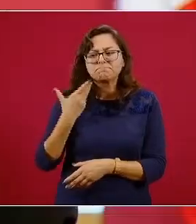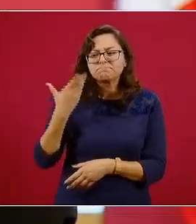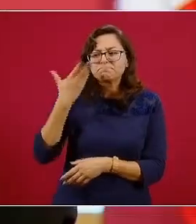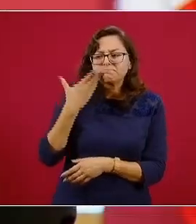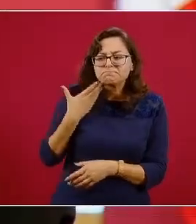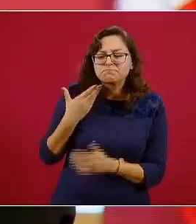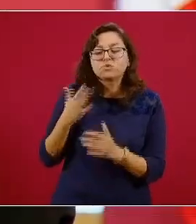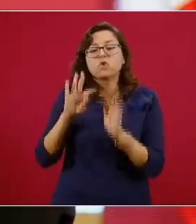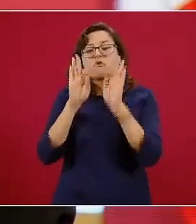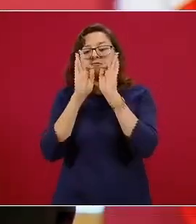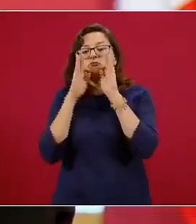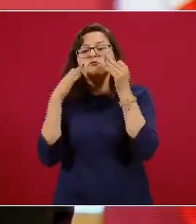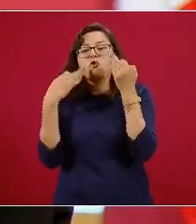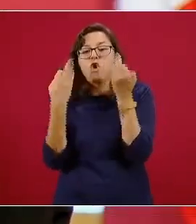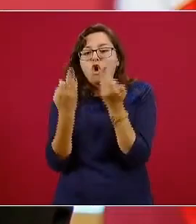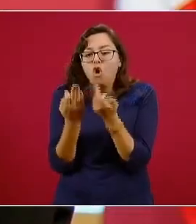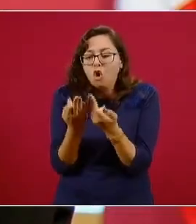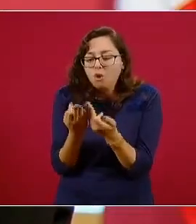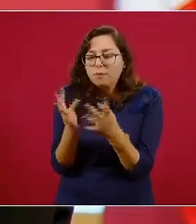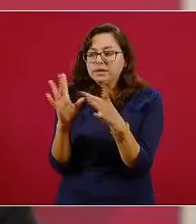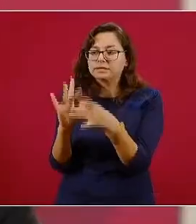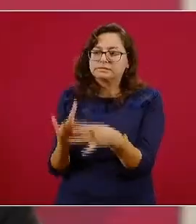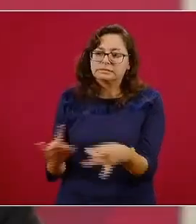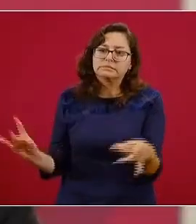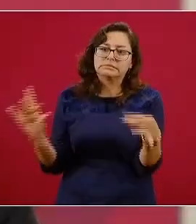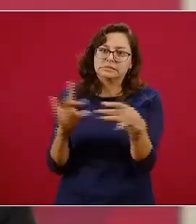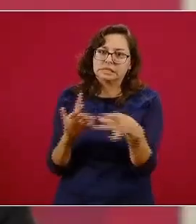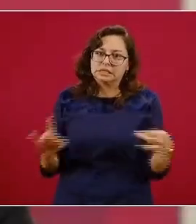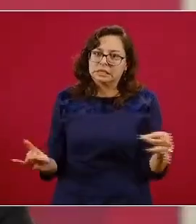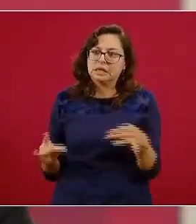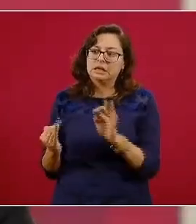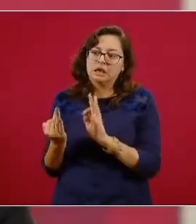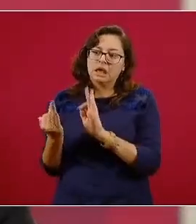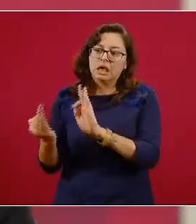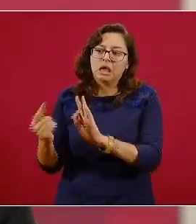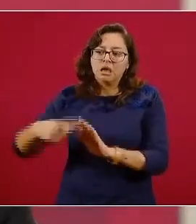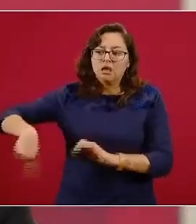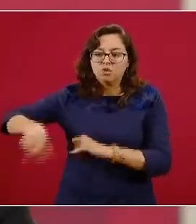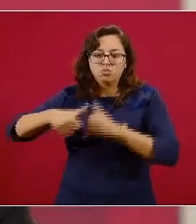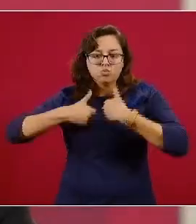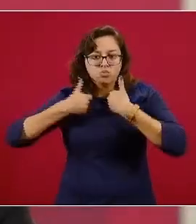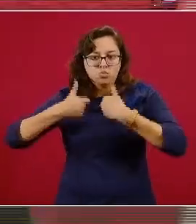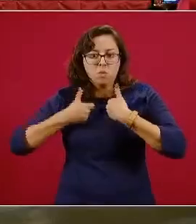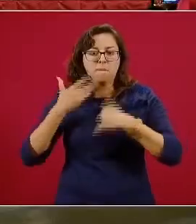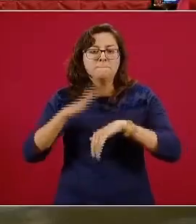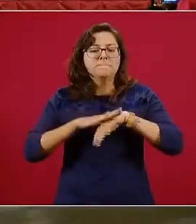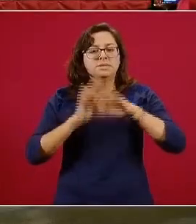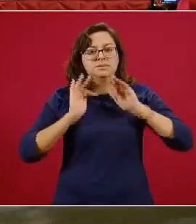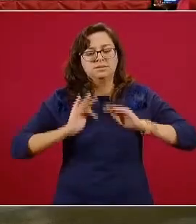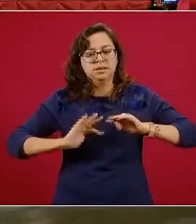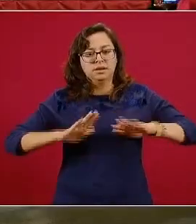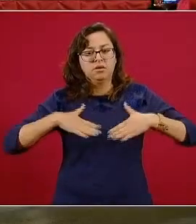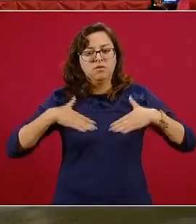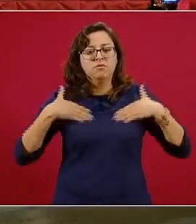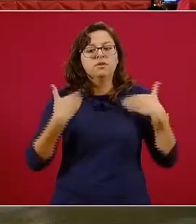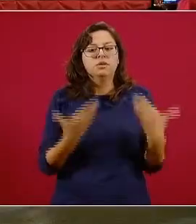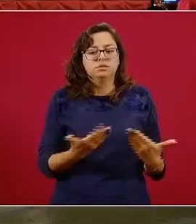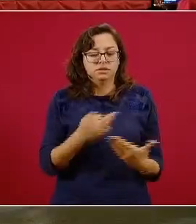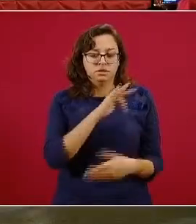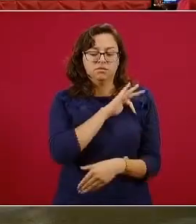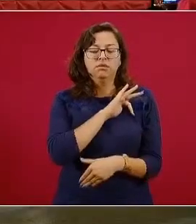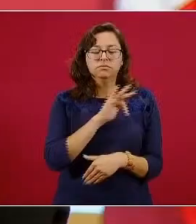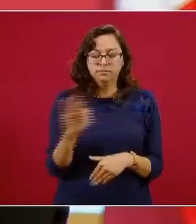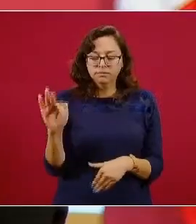una metodología de aproximación a las y los adolescentes para que ellos se sientan en confianza de entrar a